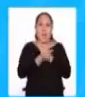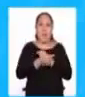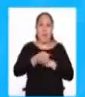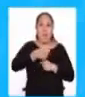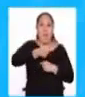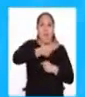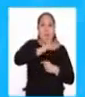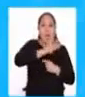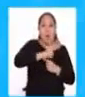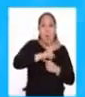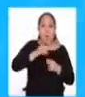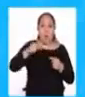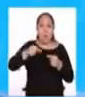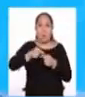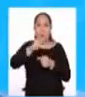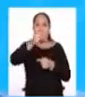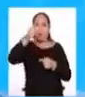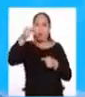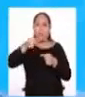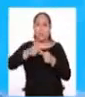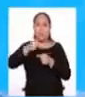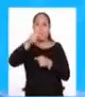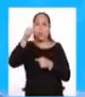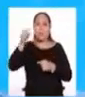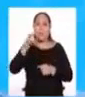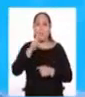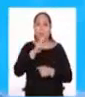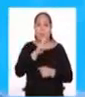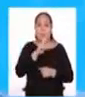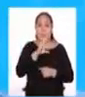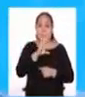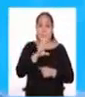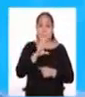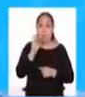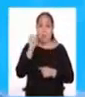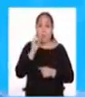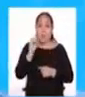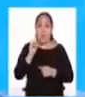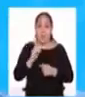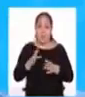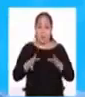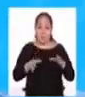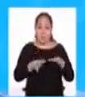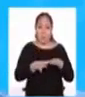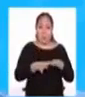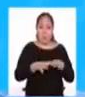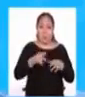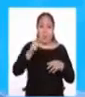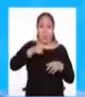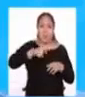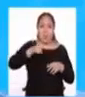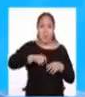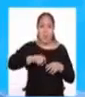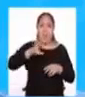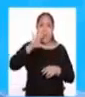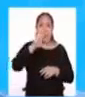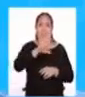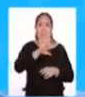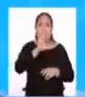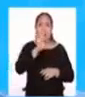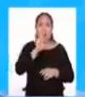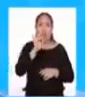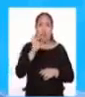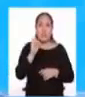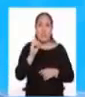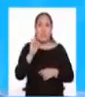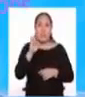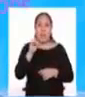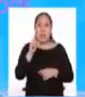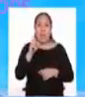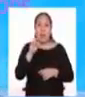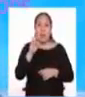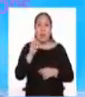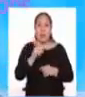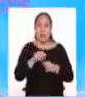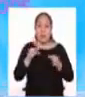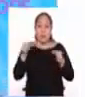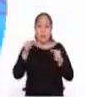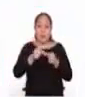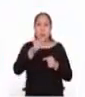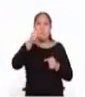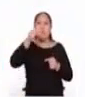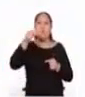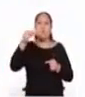A 25 grados, temperatura ambiente, se necesitan 580 calorías para que 1 gramo de agua se